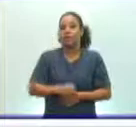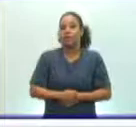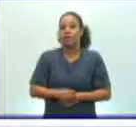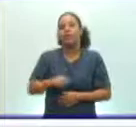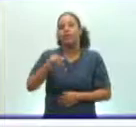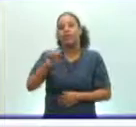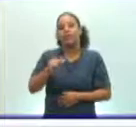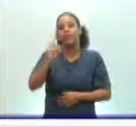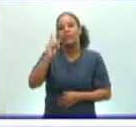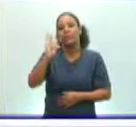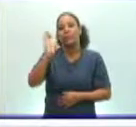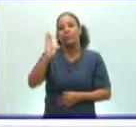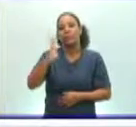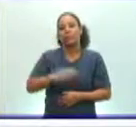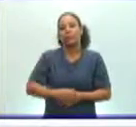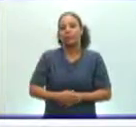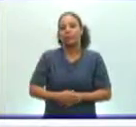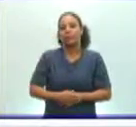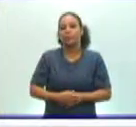DB.